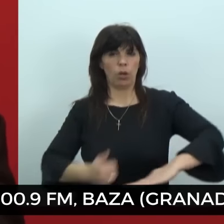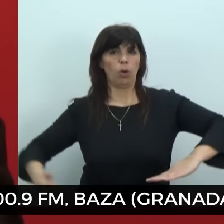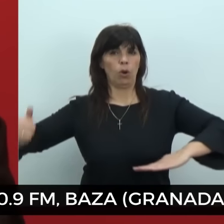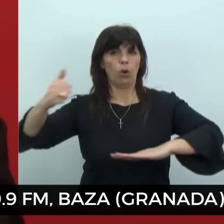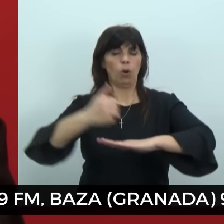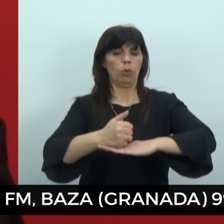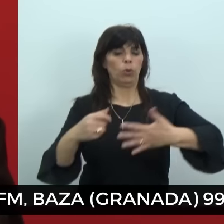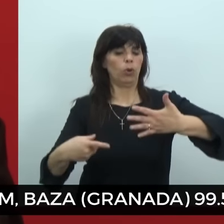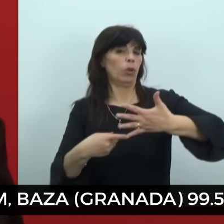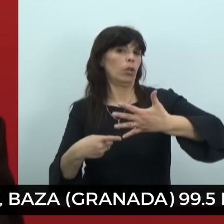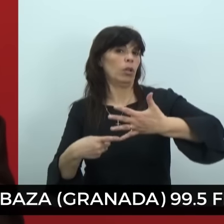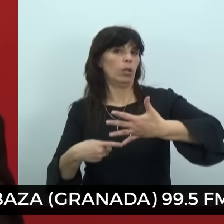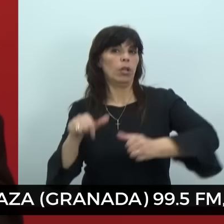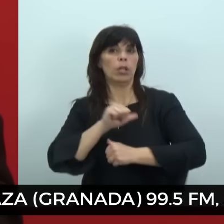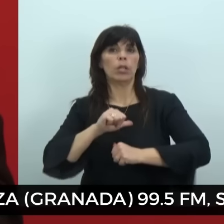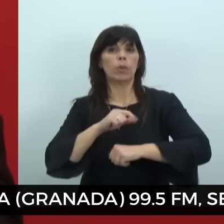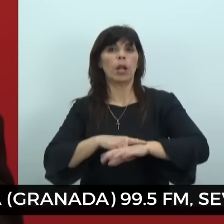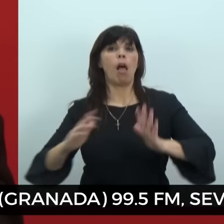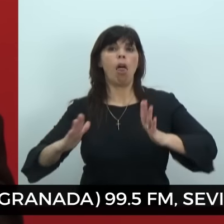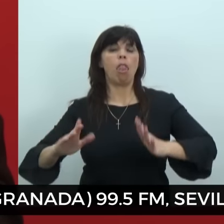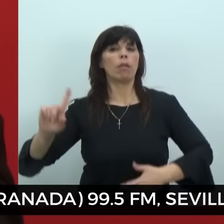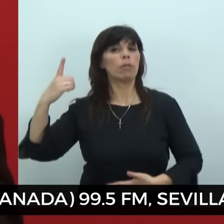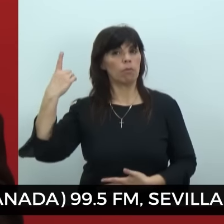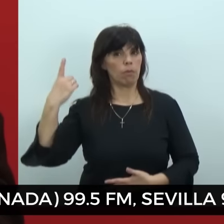y esperarlas en el tiempo de Dios.